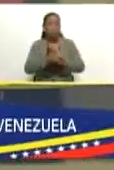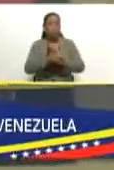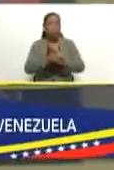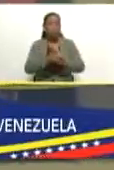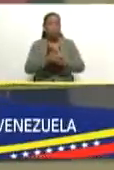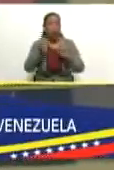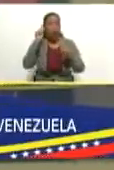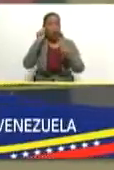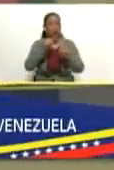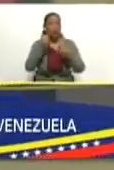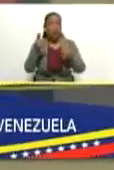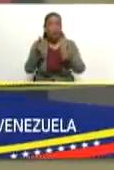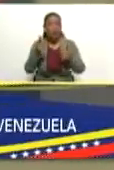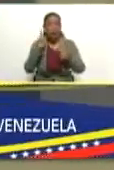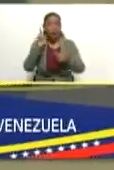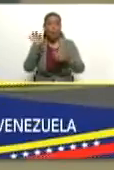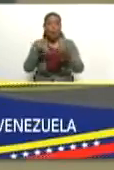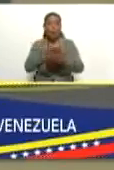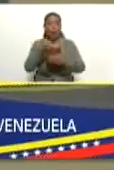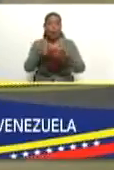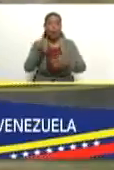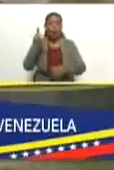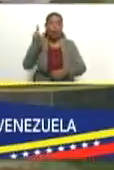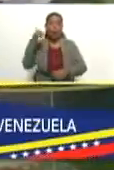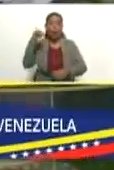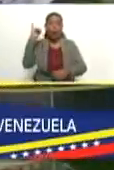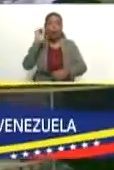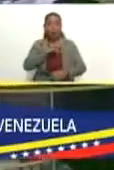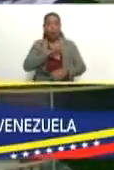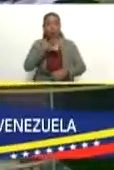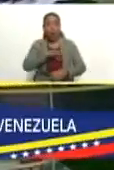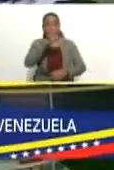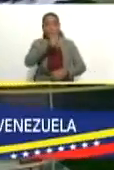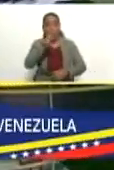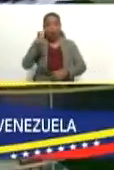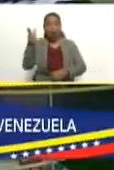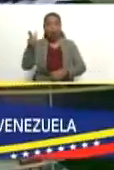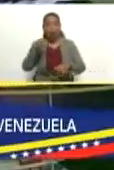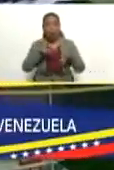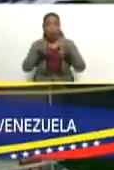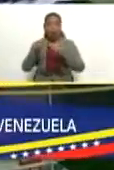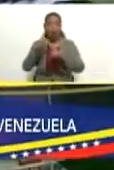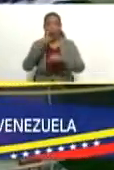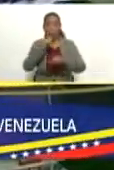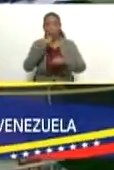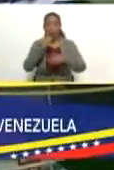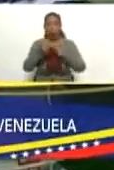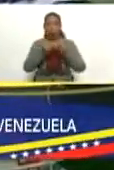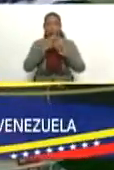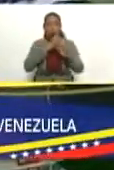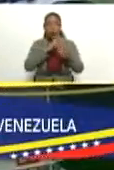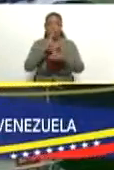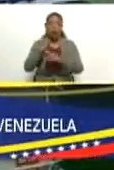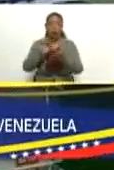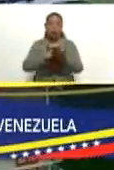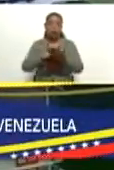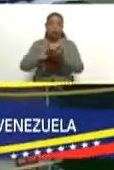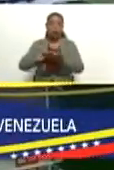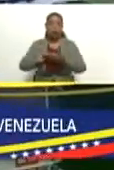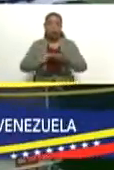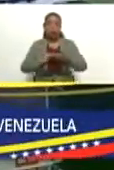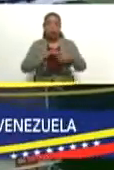uno de los problemas vitales de la sociedad, que el capitalismo no tiene respuestas ni solución.